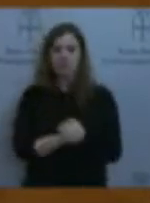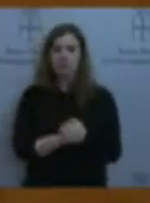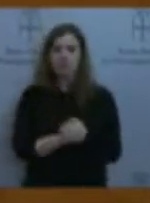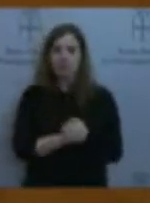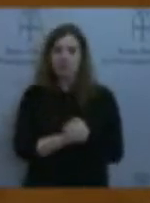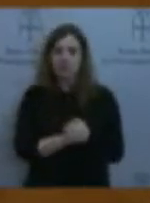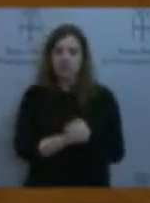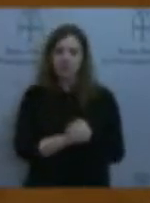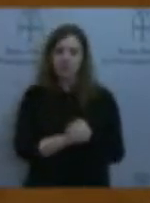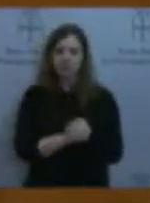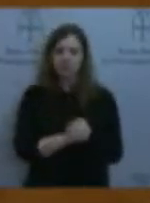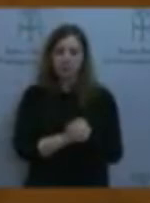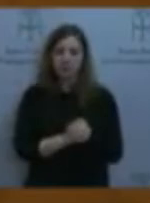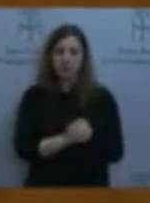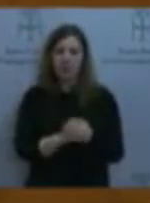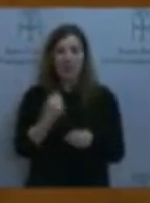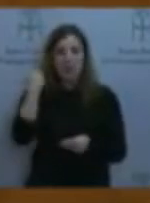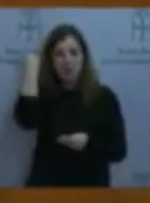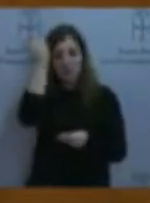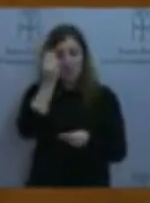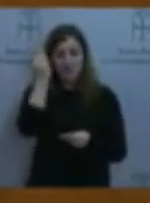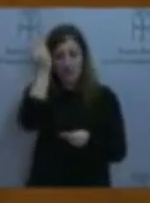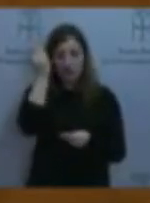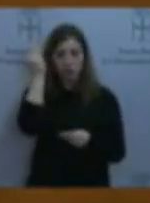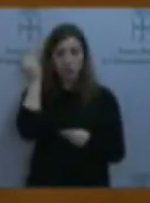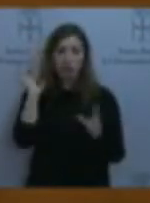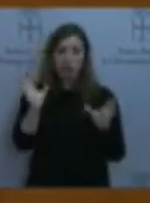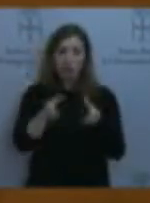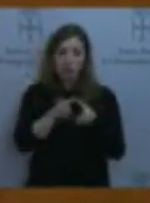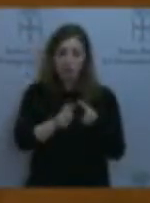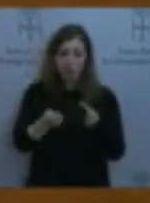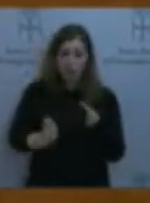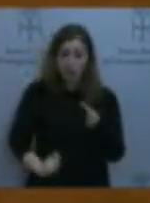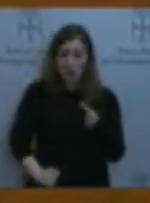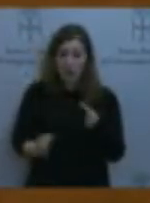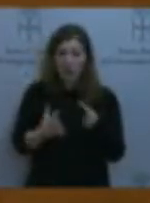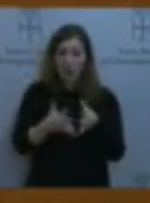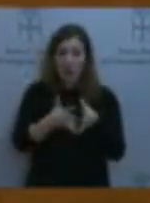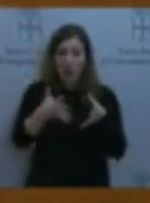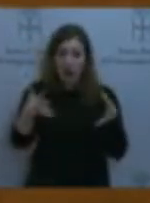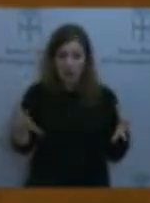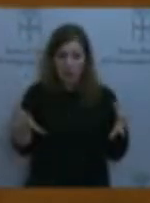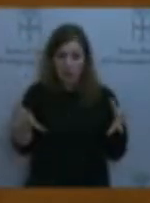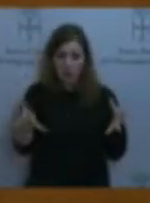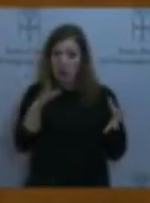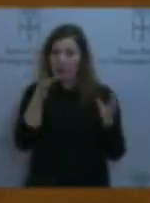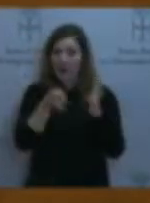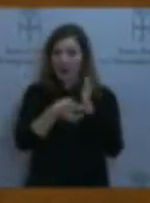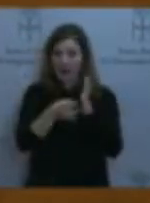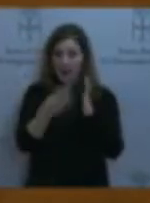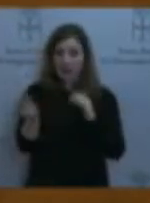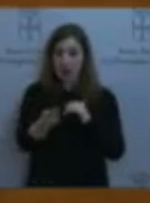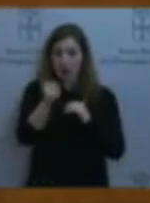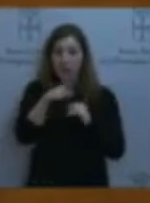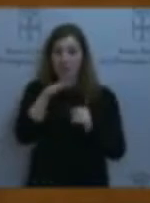Creemos que las plantillas tienen que ser más amplias también para dar atención de mayor calidad y también para poder cubrir imprevistos como estos